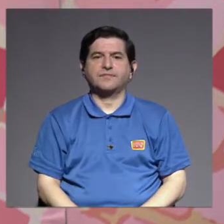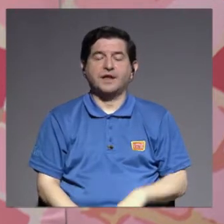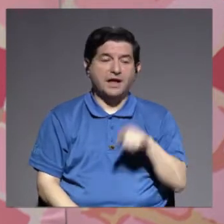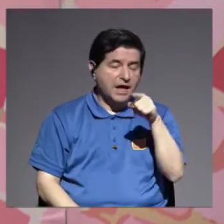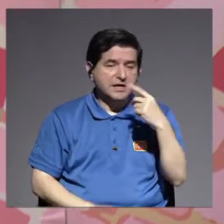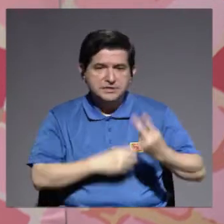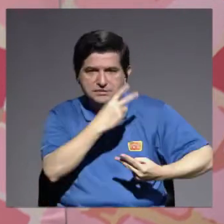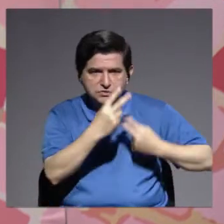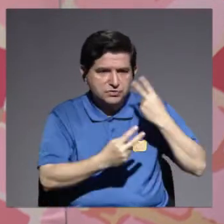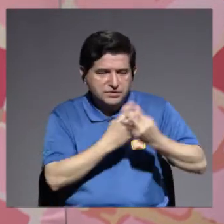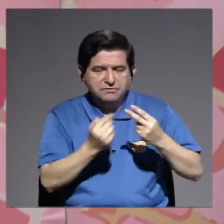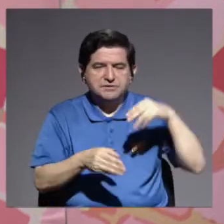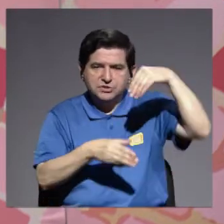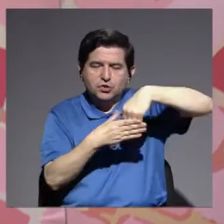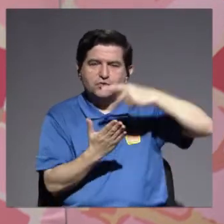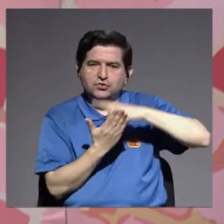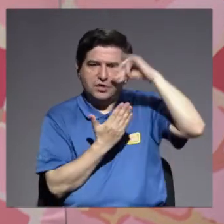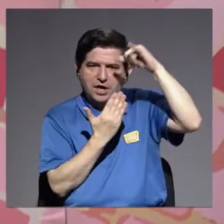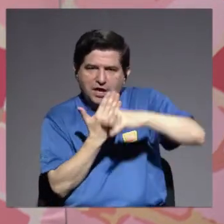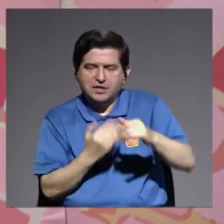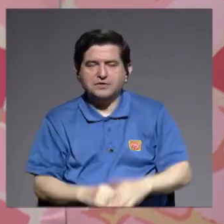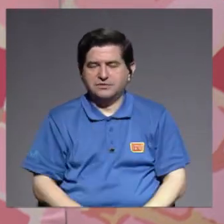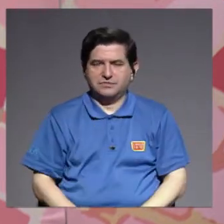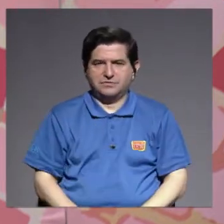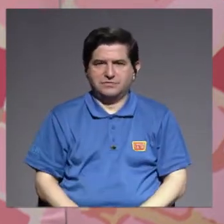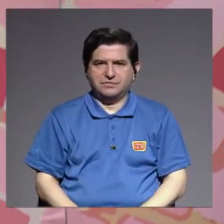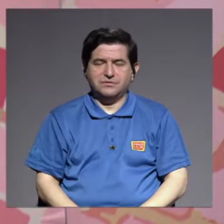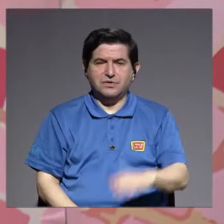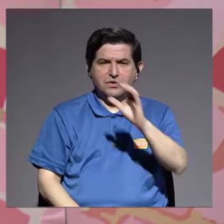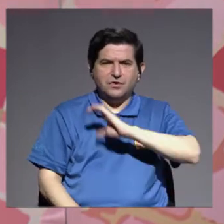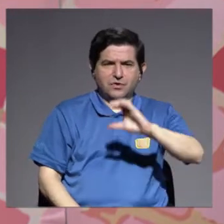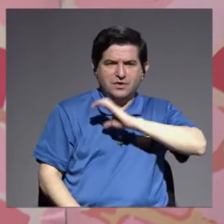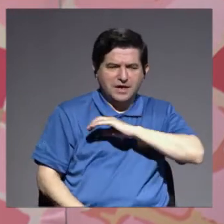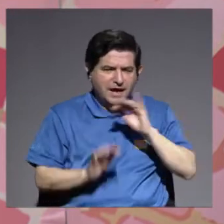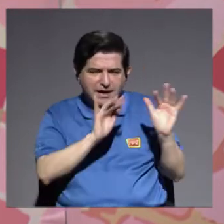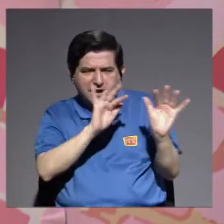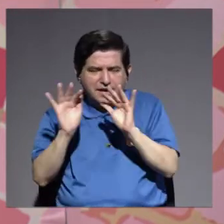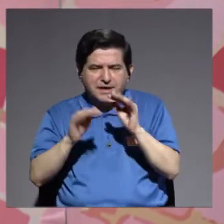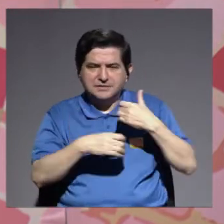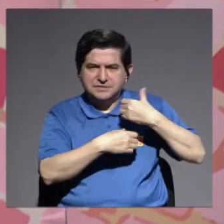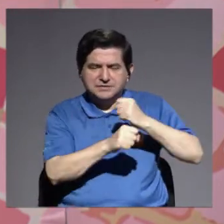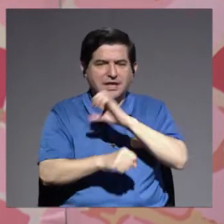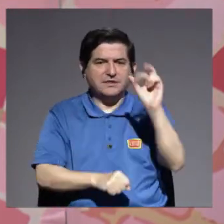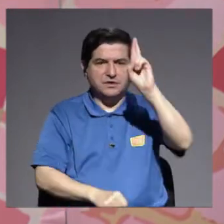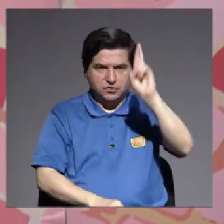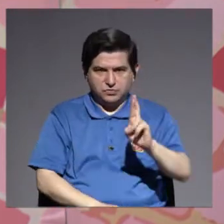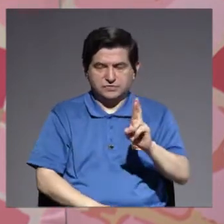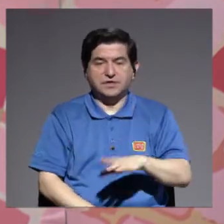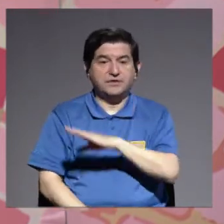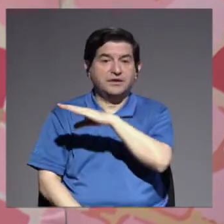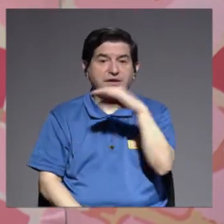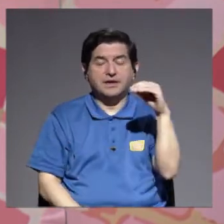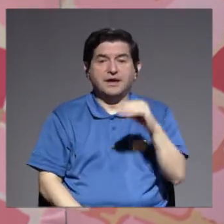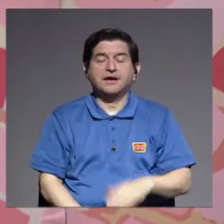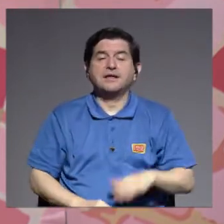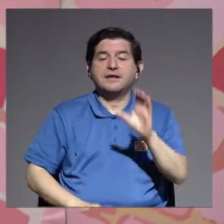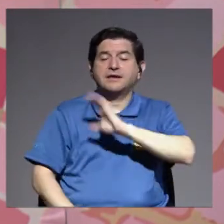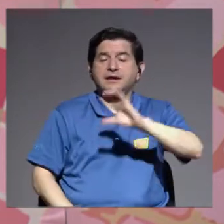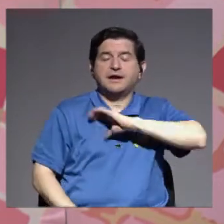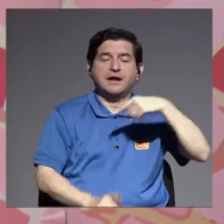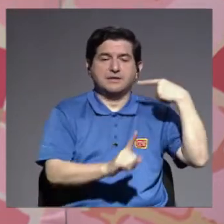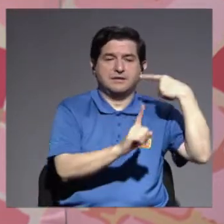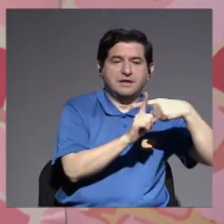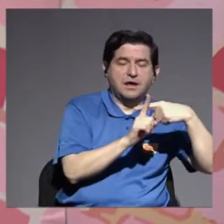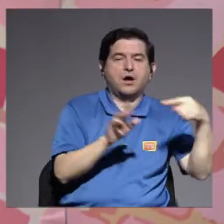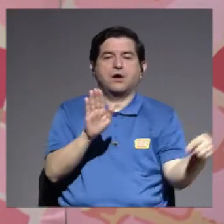visitadas como parte del proyecto Los rasgos de la digitalización municipal en Costa Rica y los factores positivos